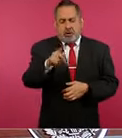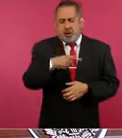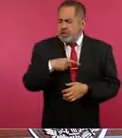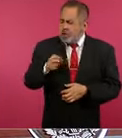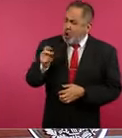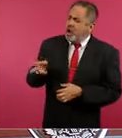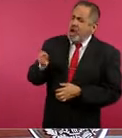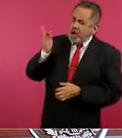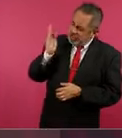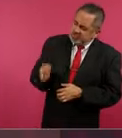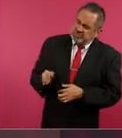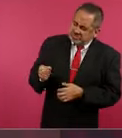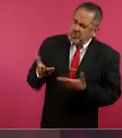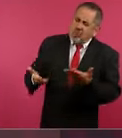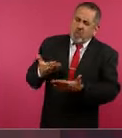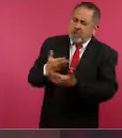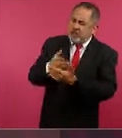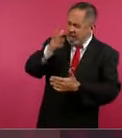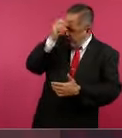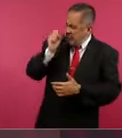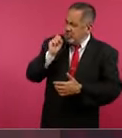aceptó lo que nosotros propusimos.